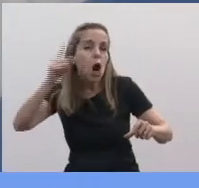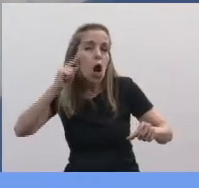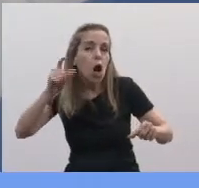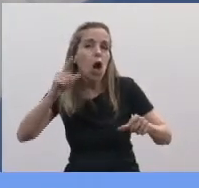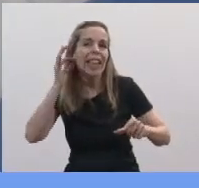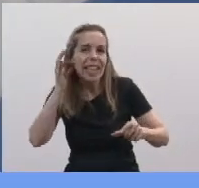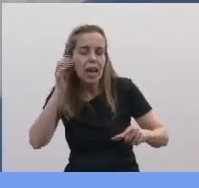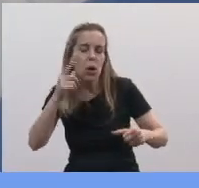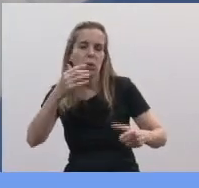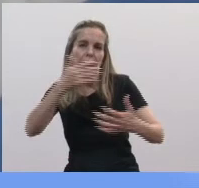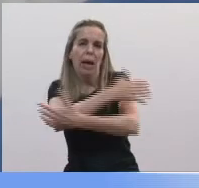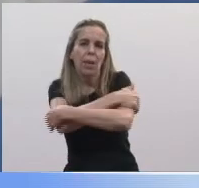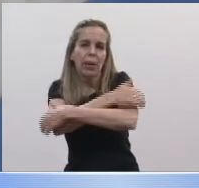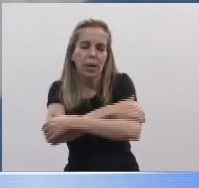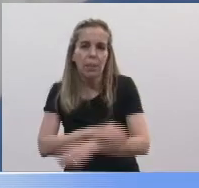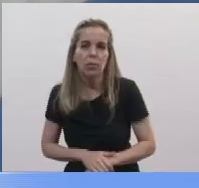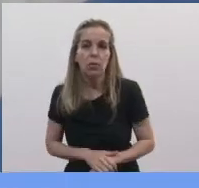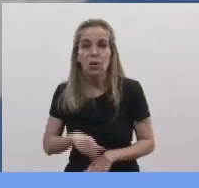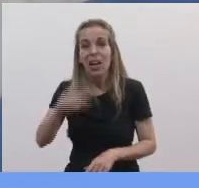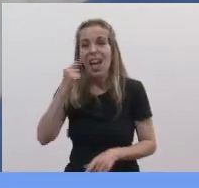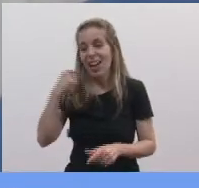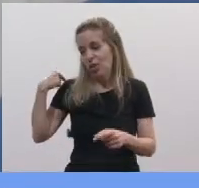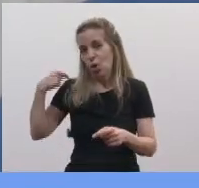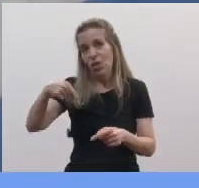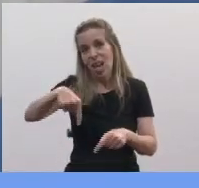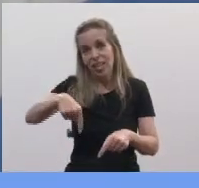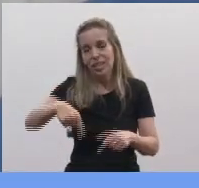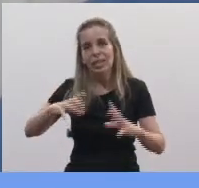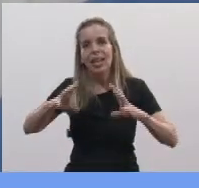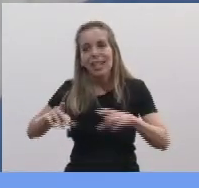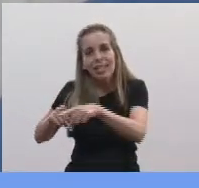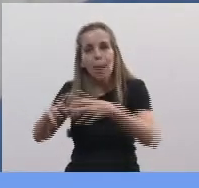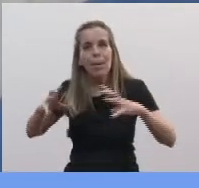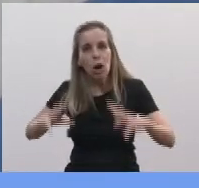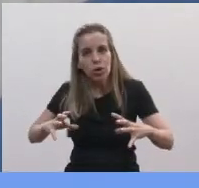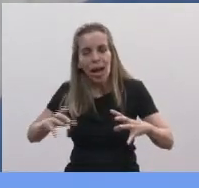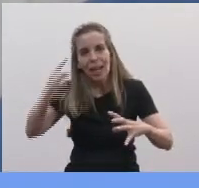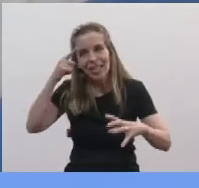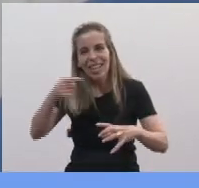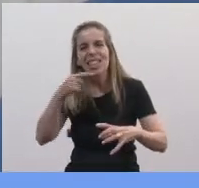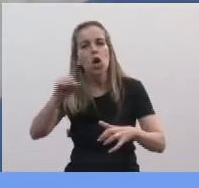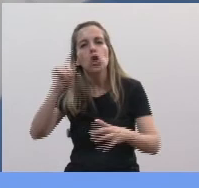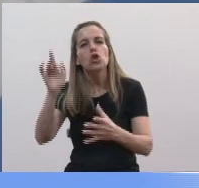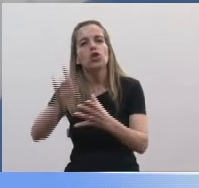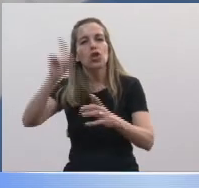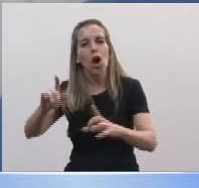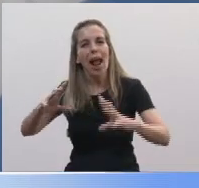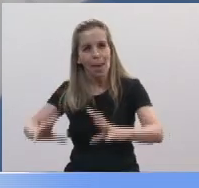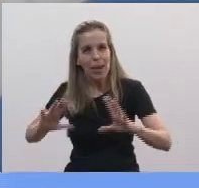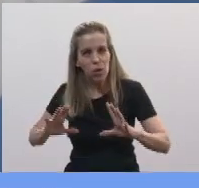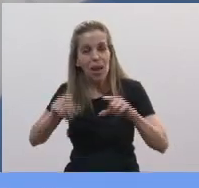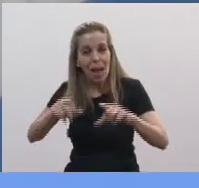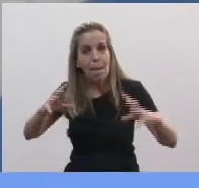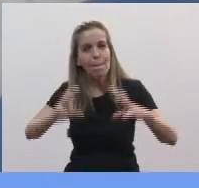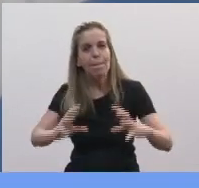En estos días, la pelota, esa pelota, esa que no se mancha, lo está llorando